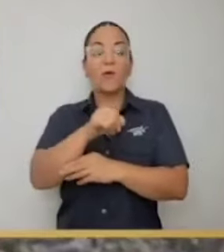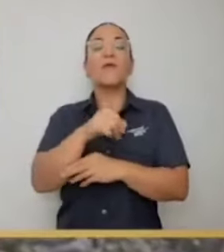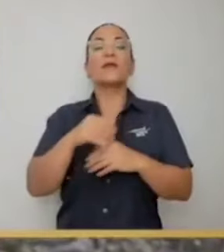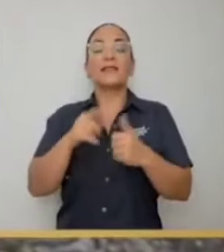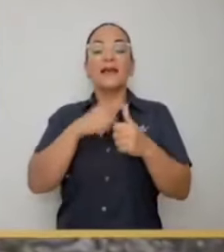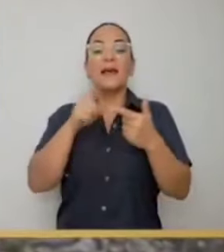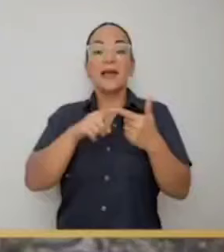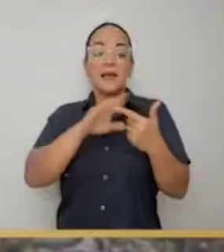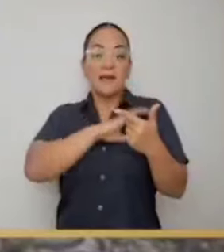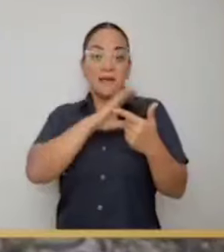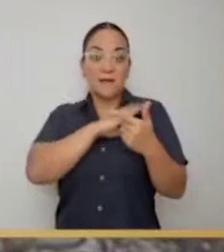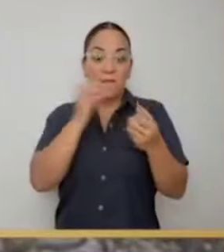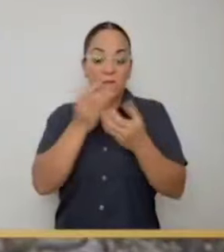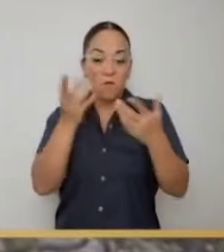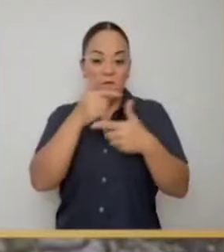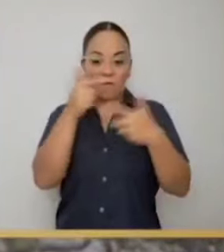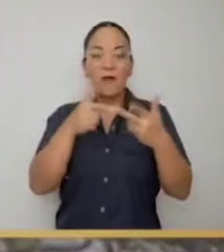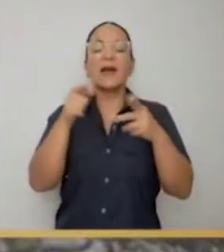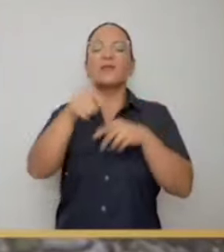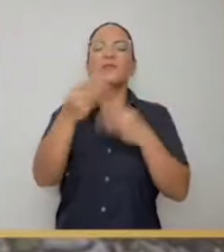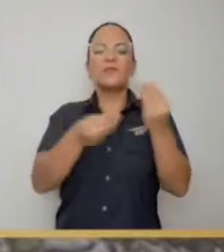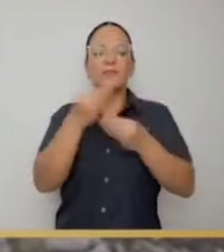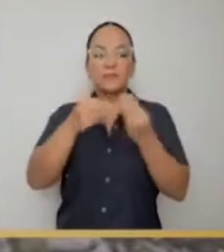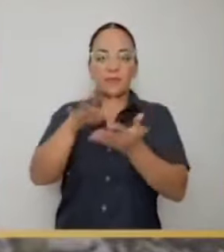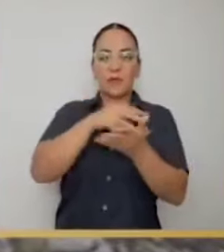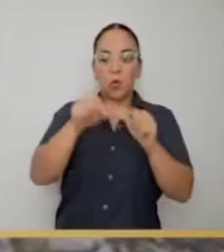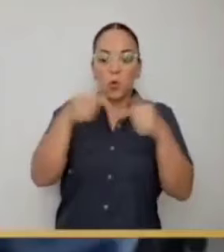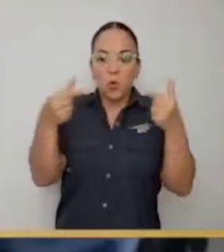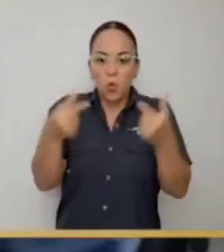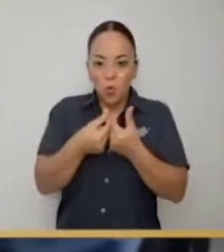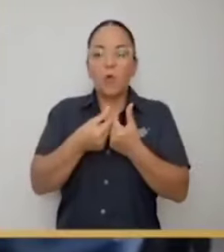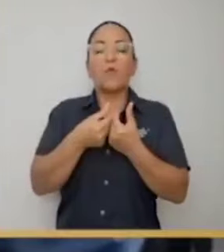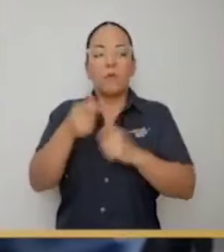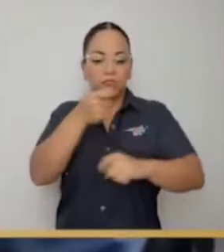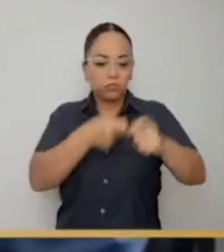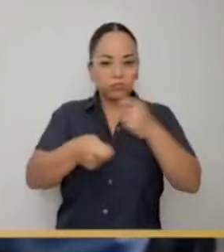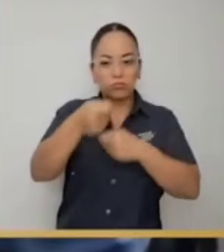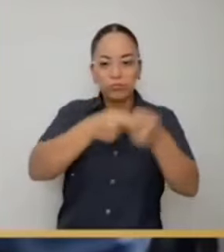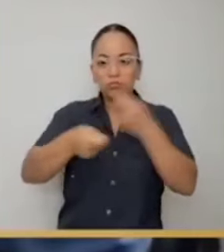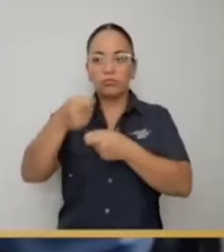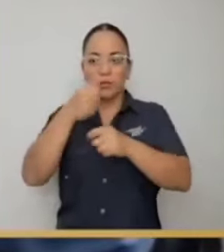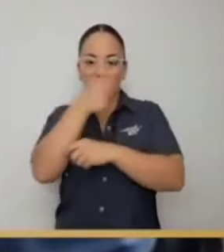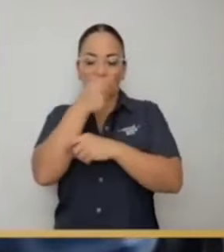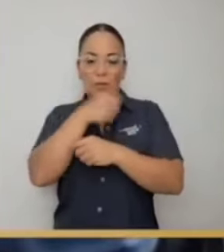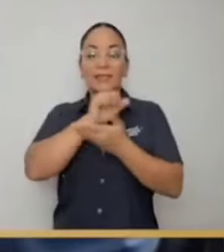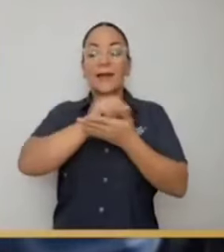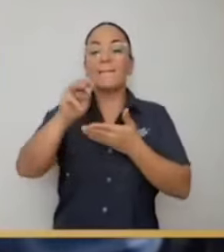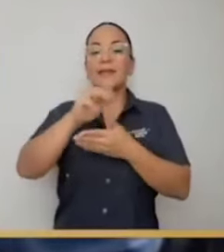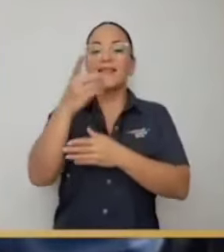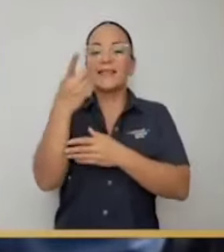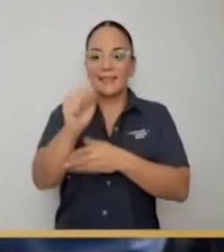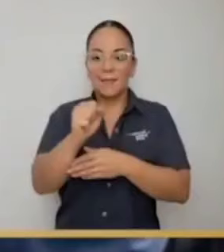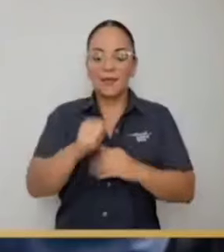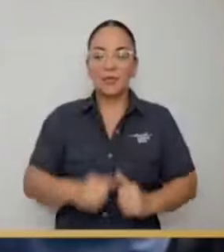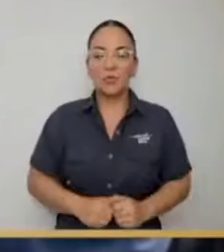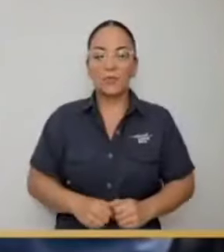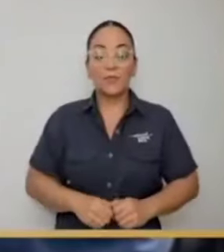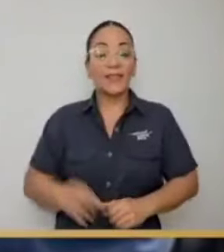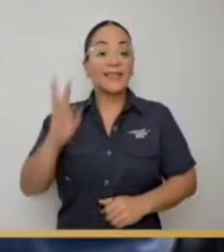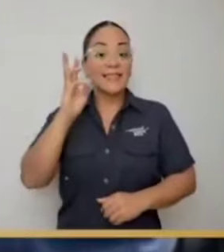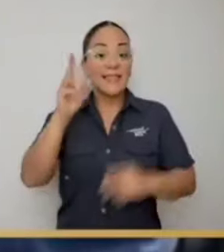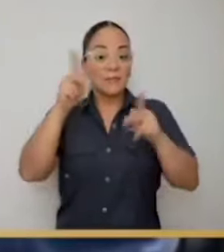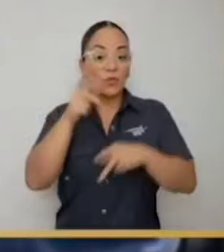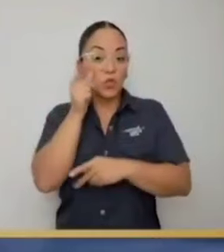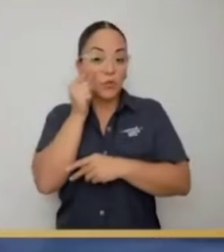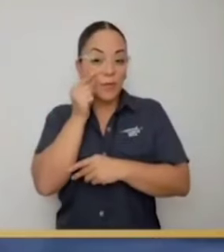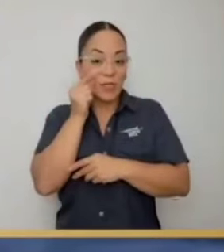Control de Drogas del Ministerio de Seguridad Pública desarticularon una organización dedicada al narcomenudeo que operaba en San Miguel de